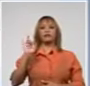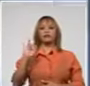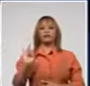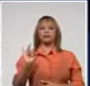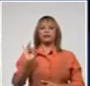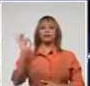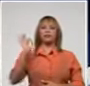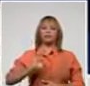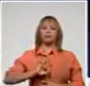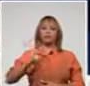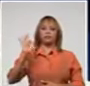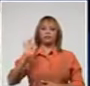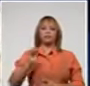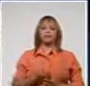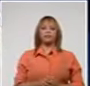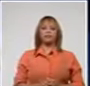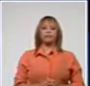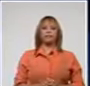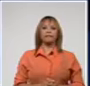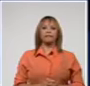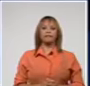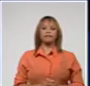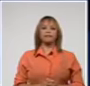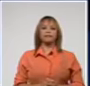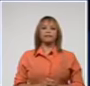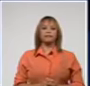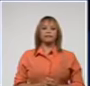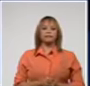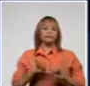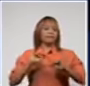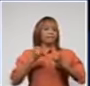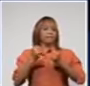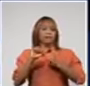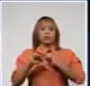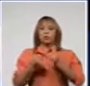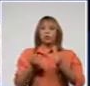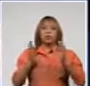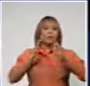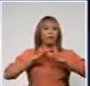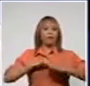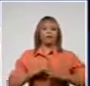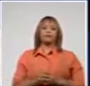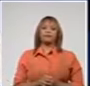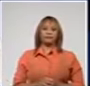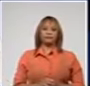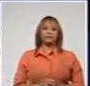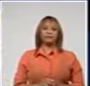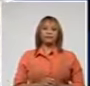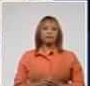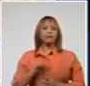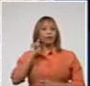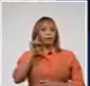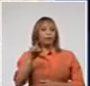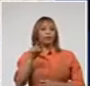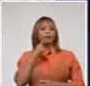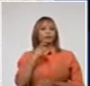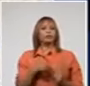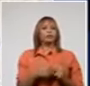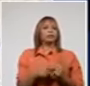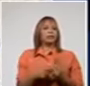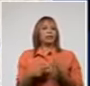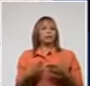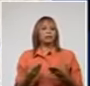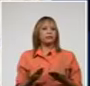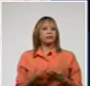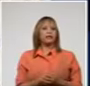3,47%. Como ven, sin mucho control. Y por último, queríamos presentarles